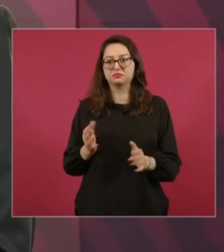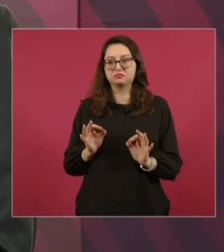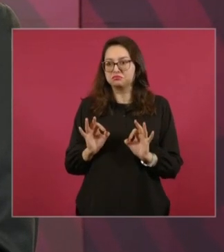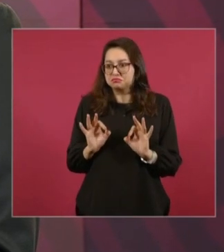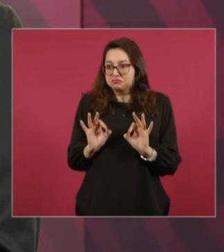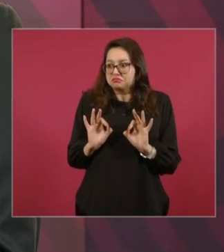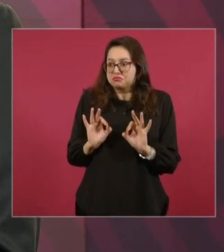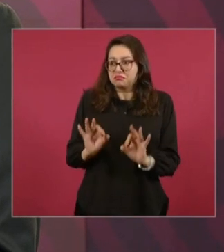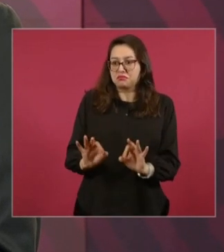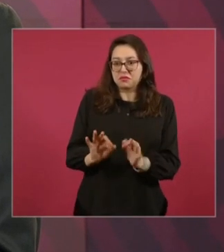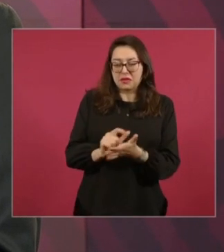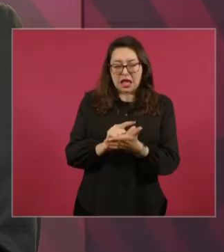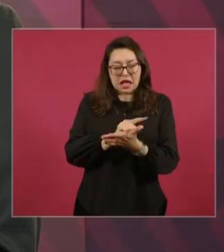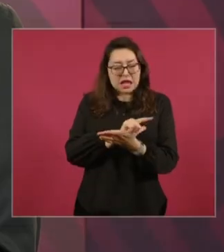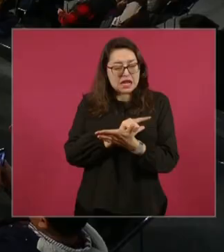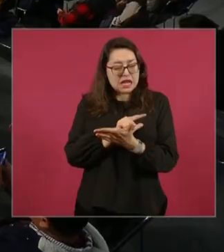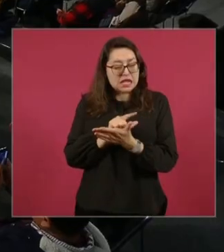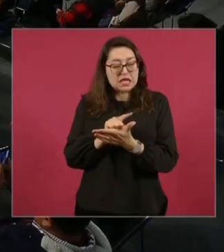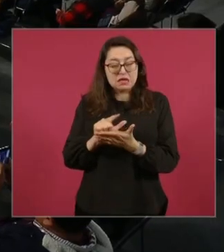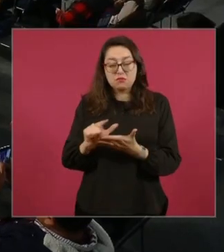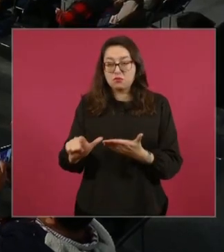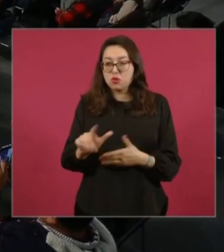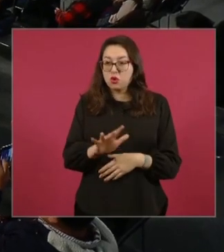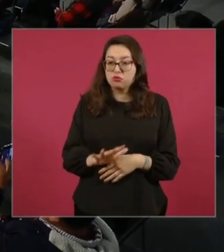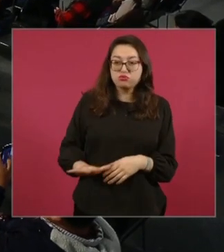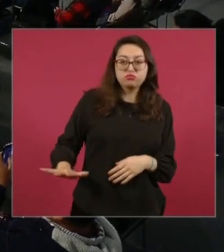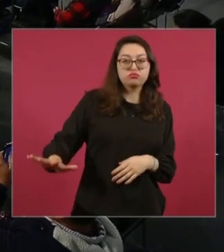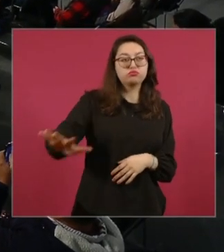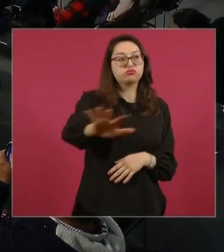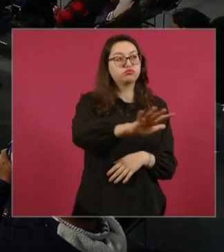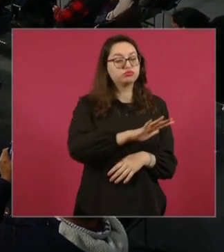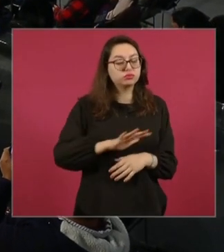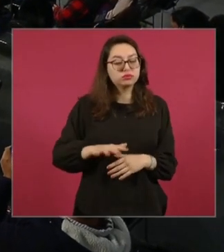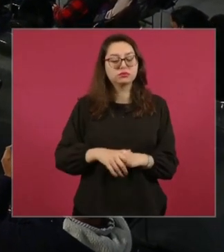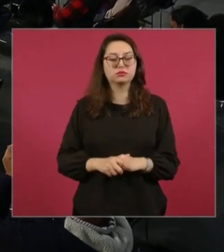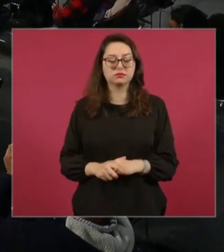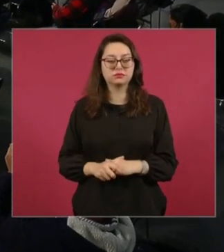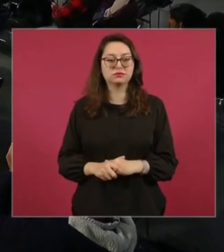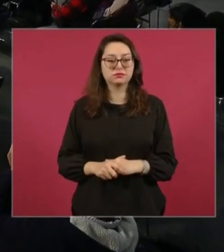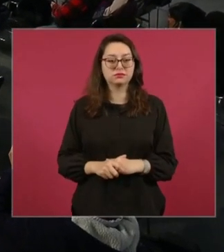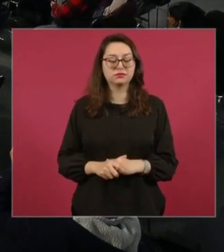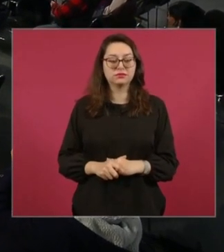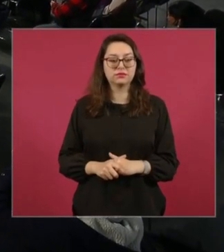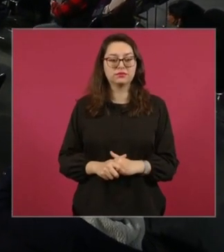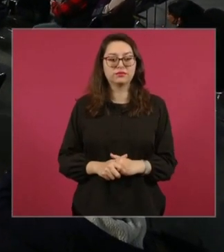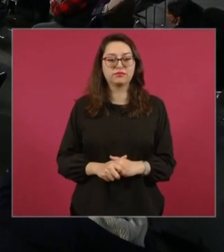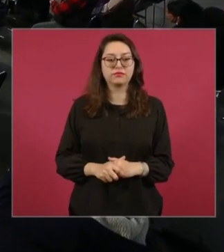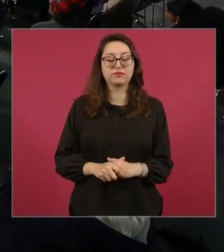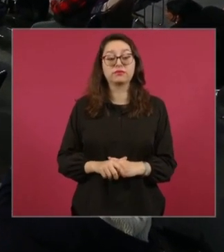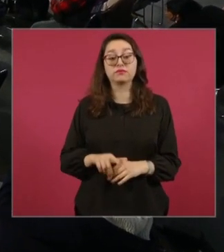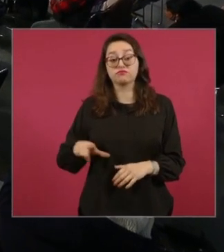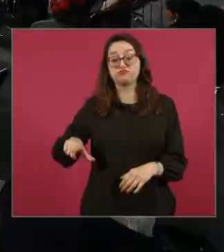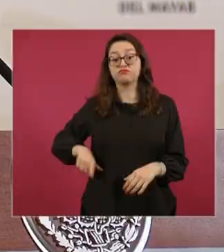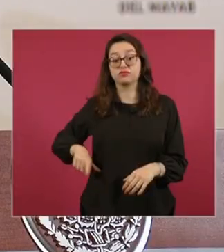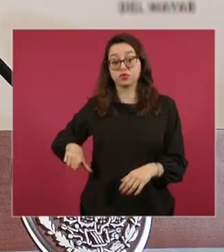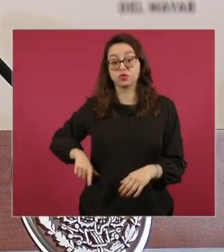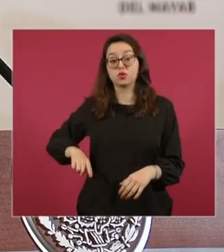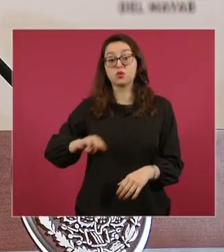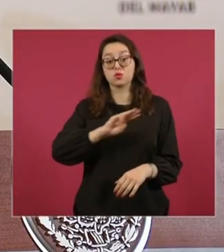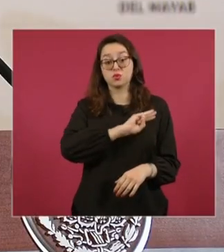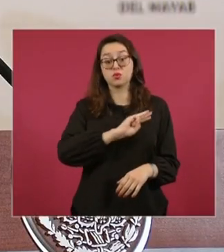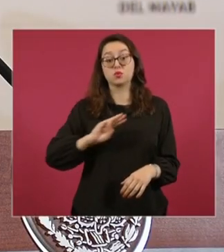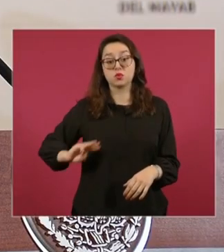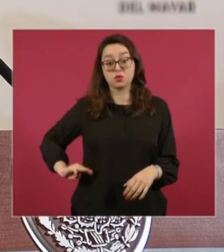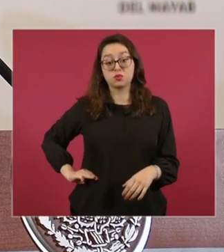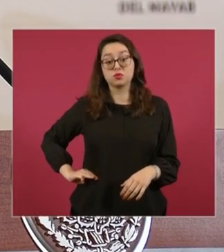mantener limpios los espacios públicos, y hay gobiernos municipales hasta